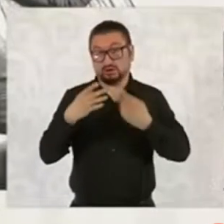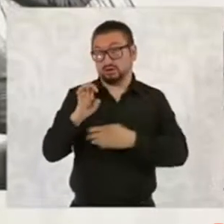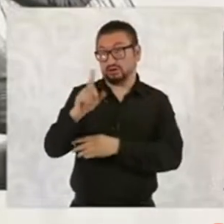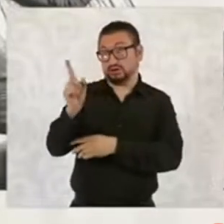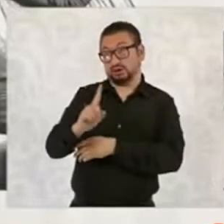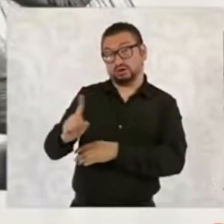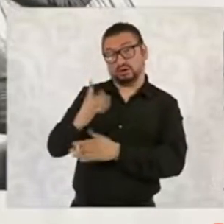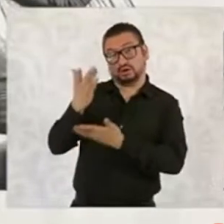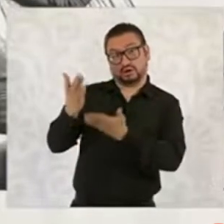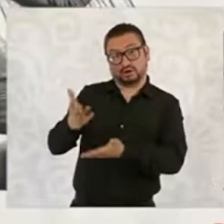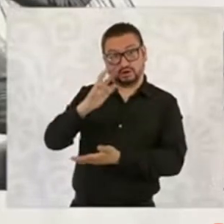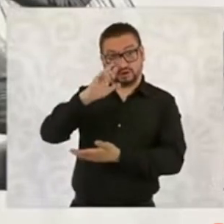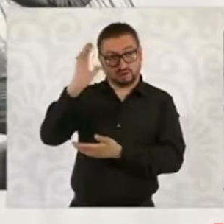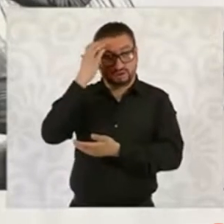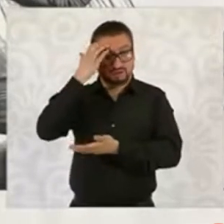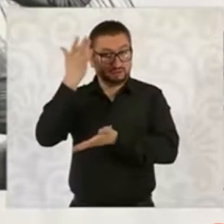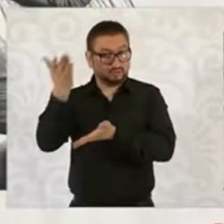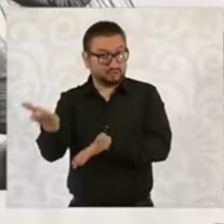Zedillo. Y